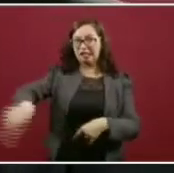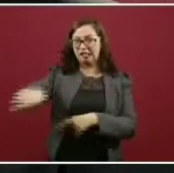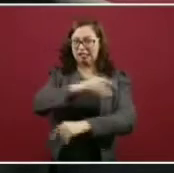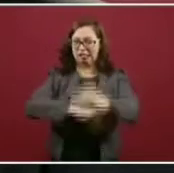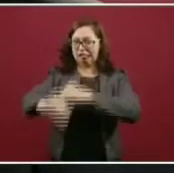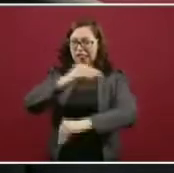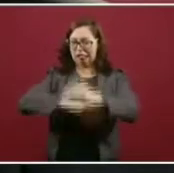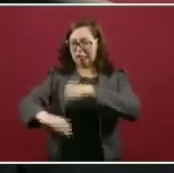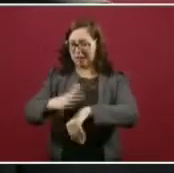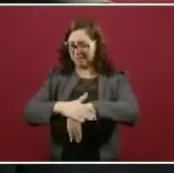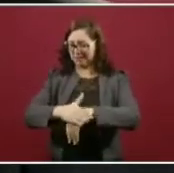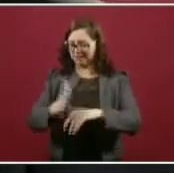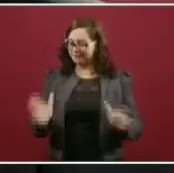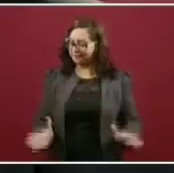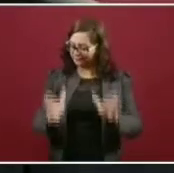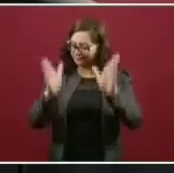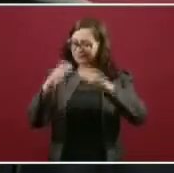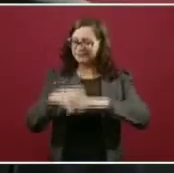para